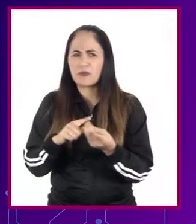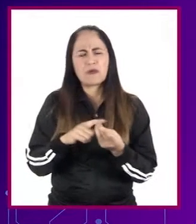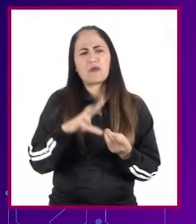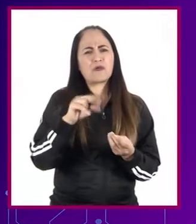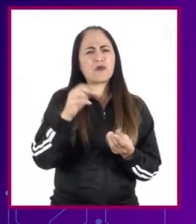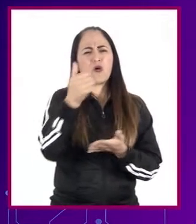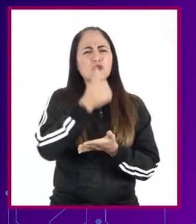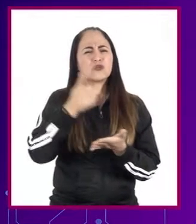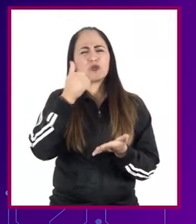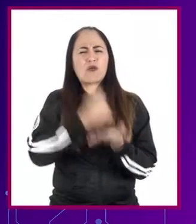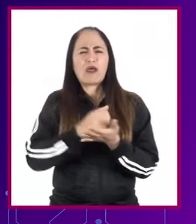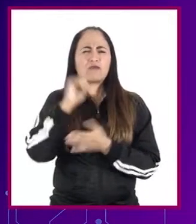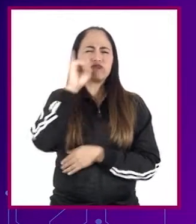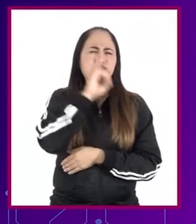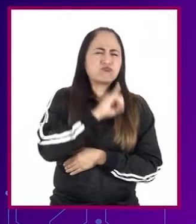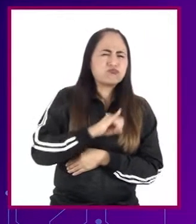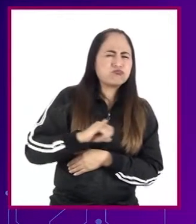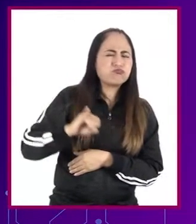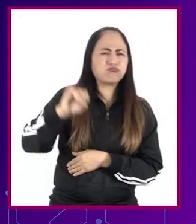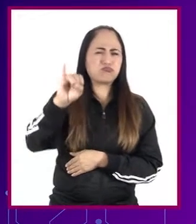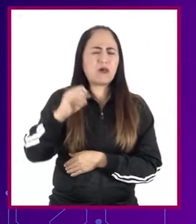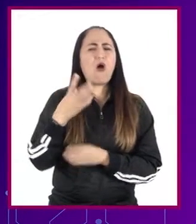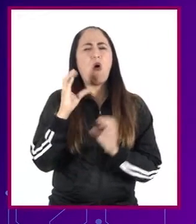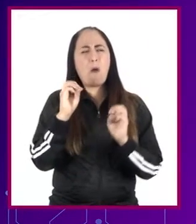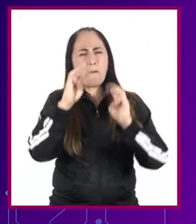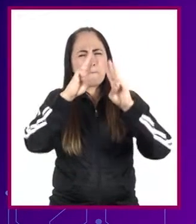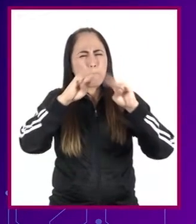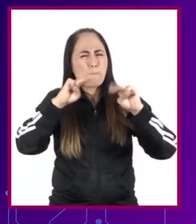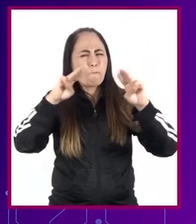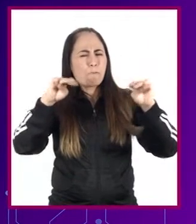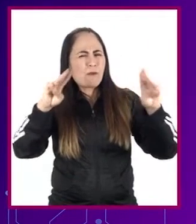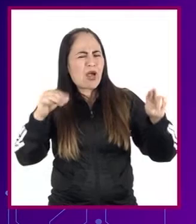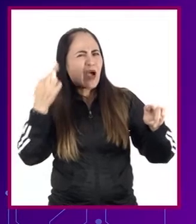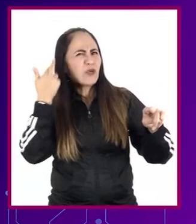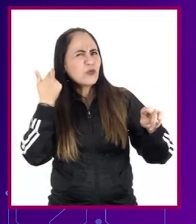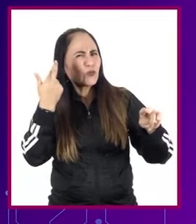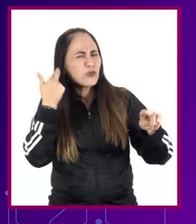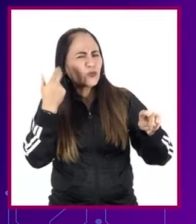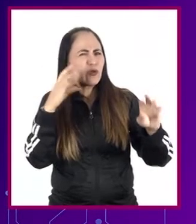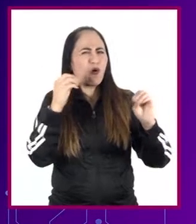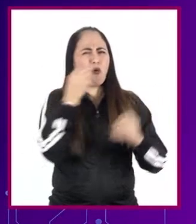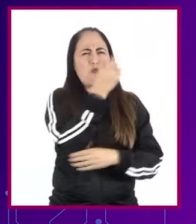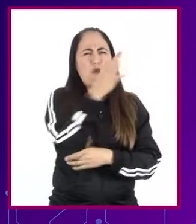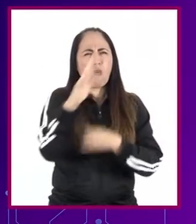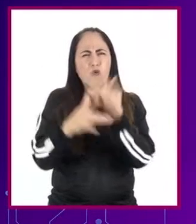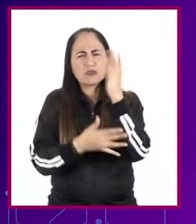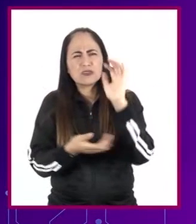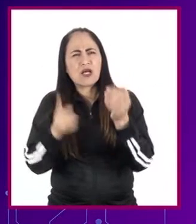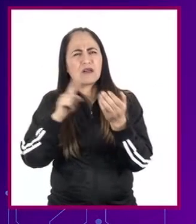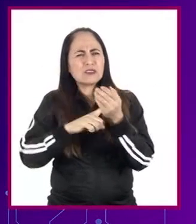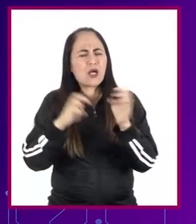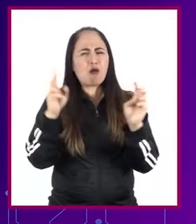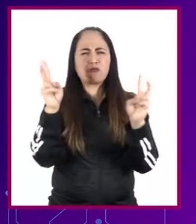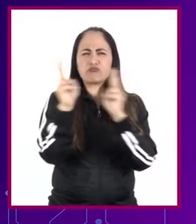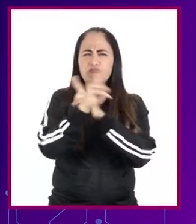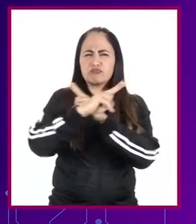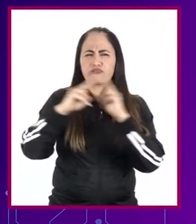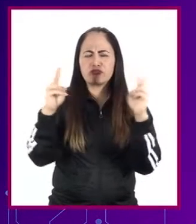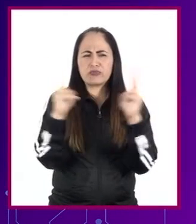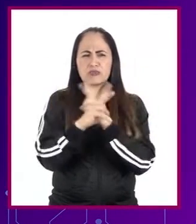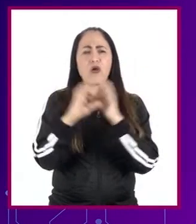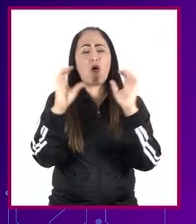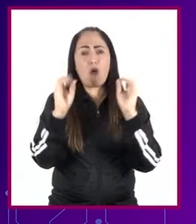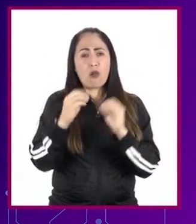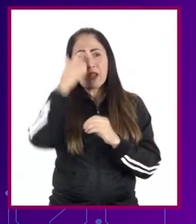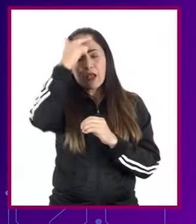a fondo, el sonido difuso del mar, el sonido general de un bosque, el viento o una atmósfera de noche con grillos,